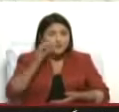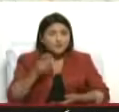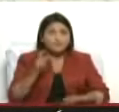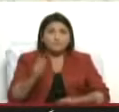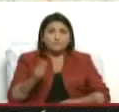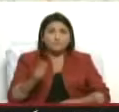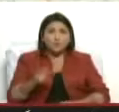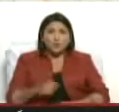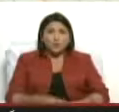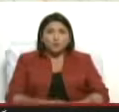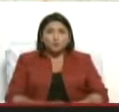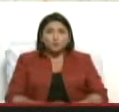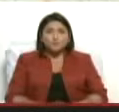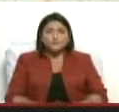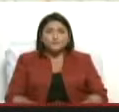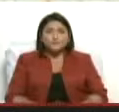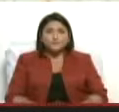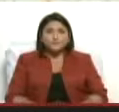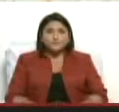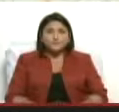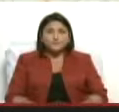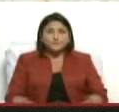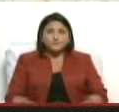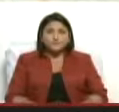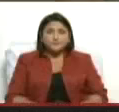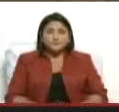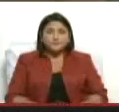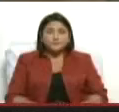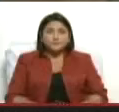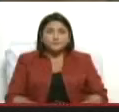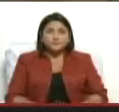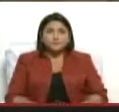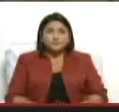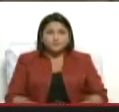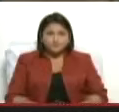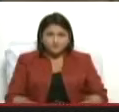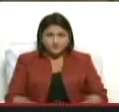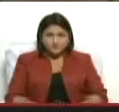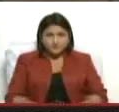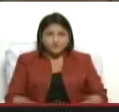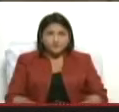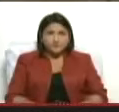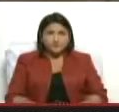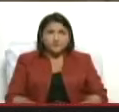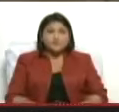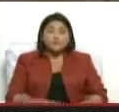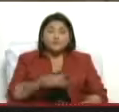especie de sincronización de información